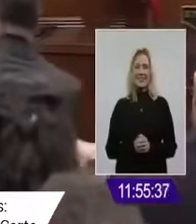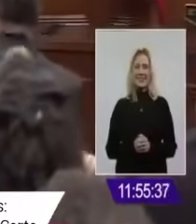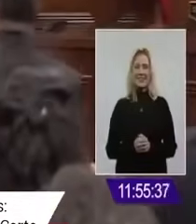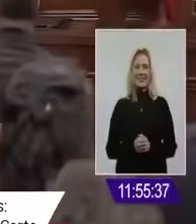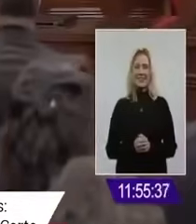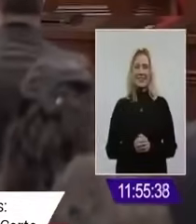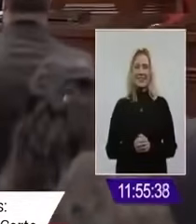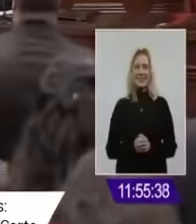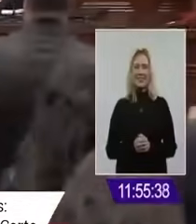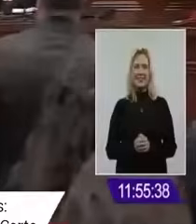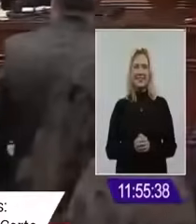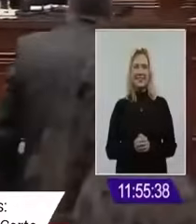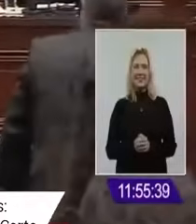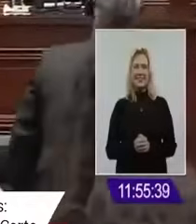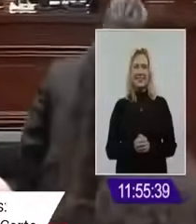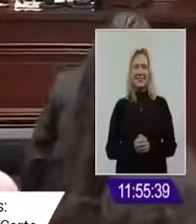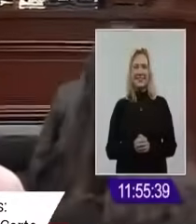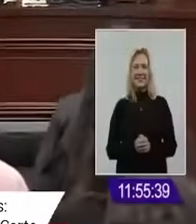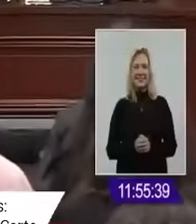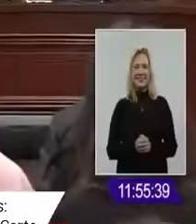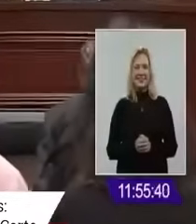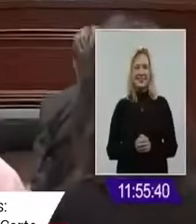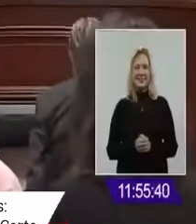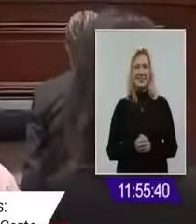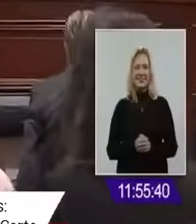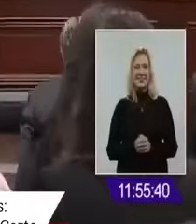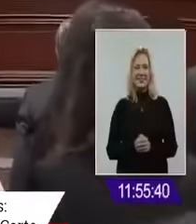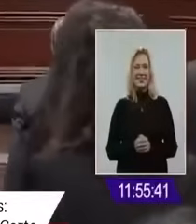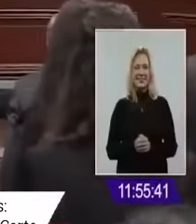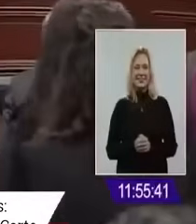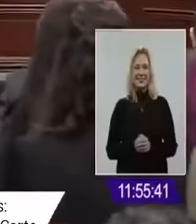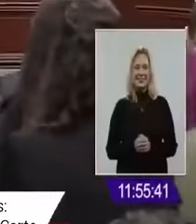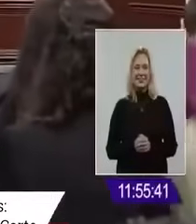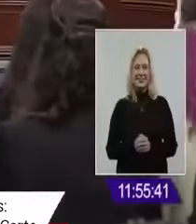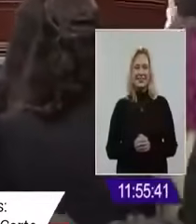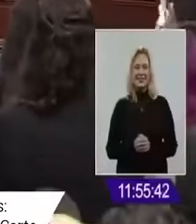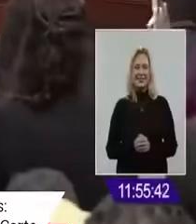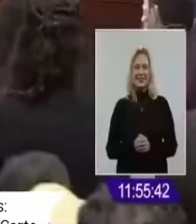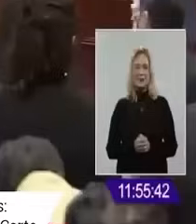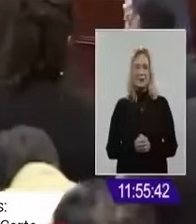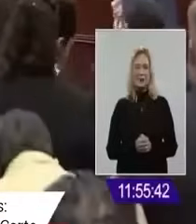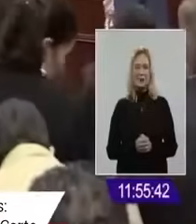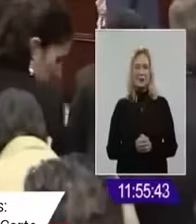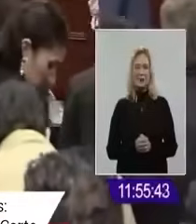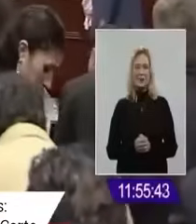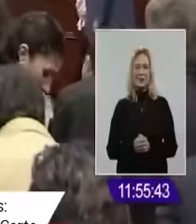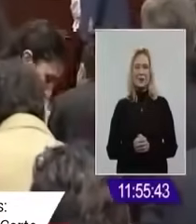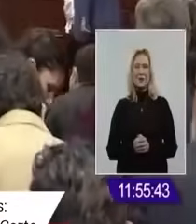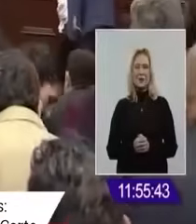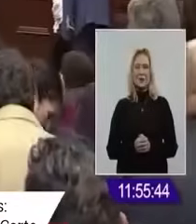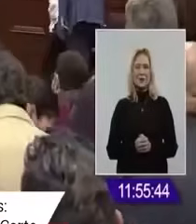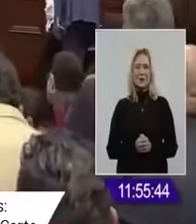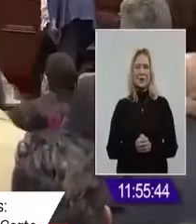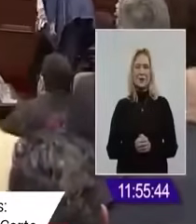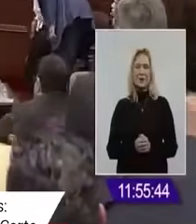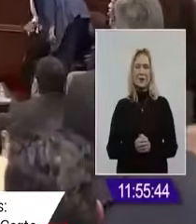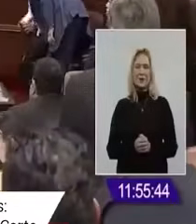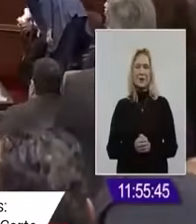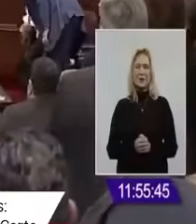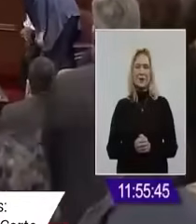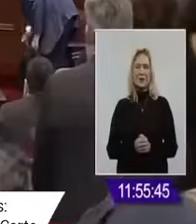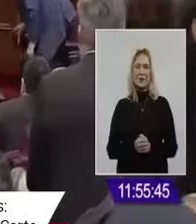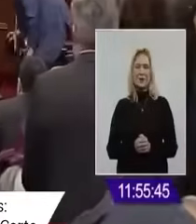la ministra Lenia Batres, que asumió el día de ayer, habló de los excesos de ministros y